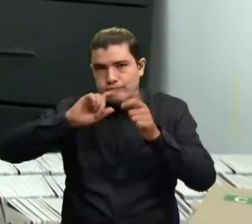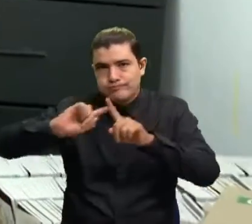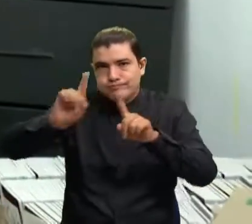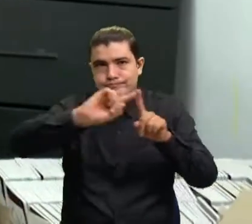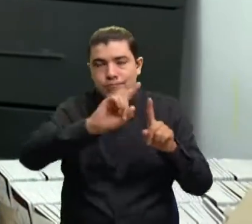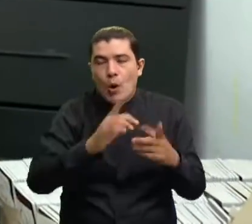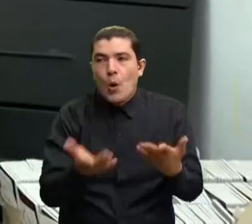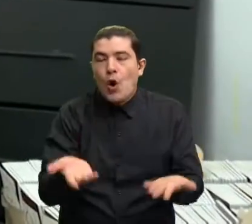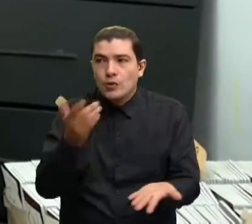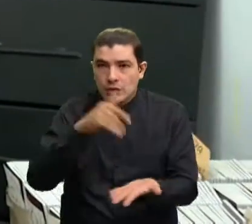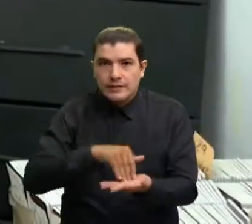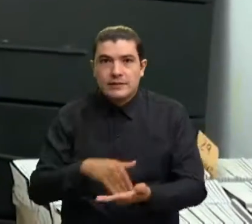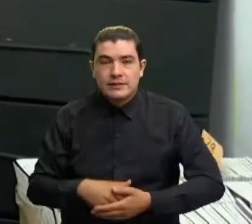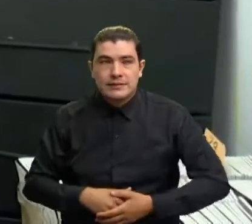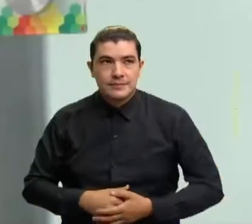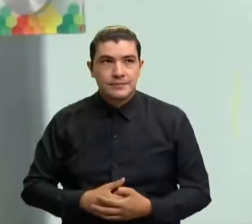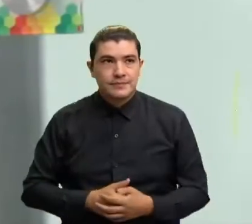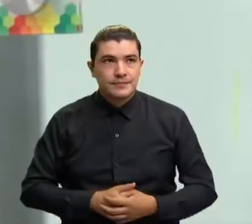nuevamente este pasaporte.